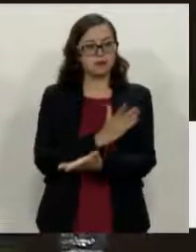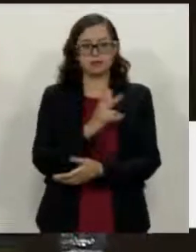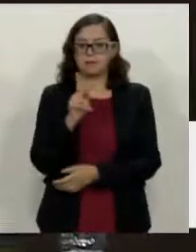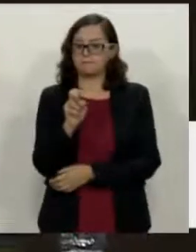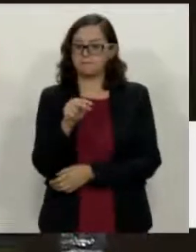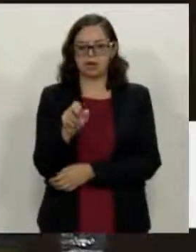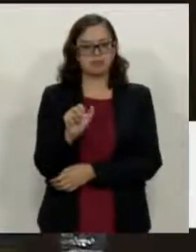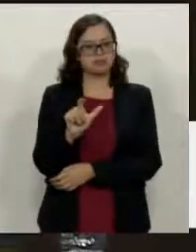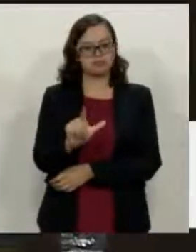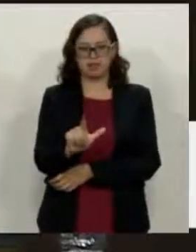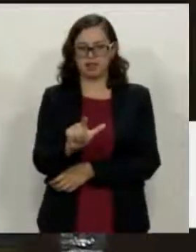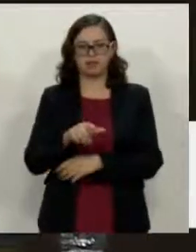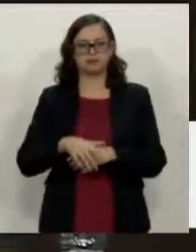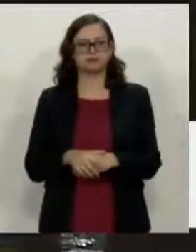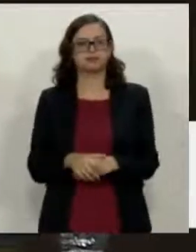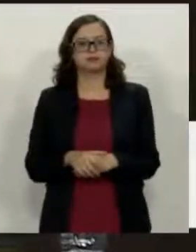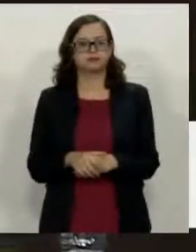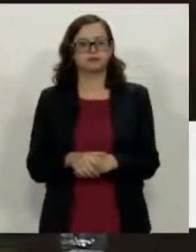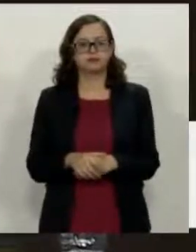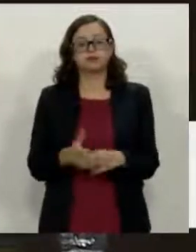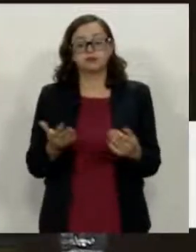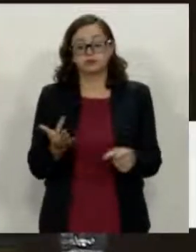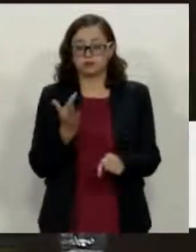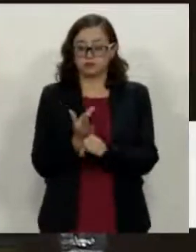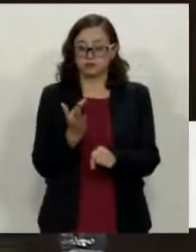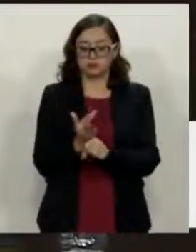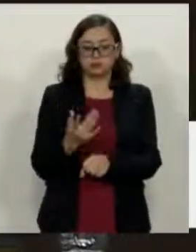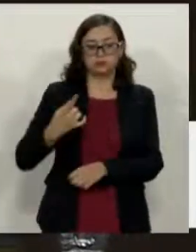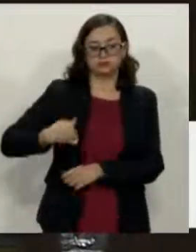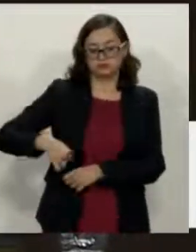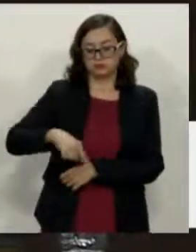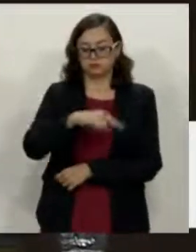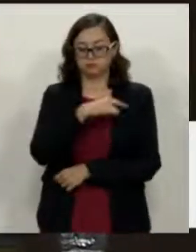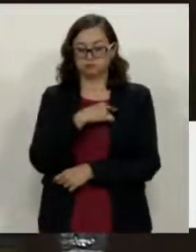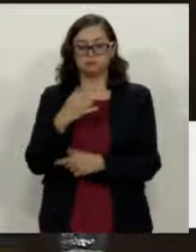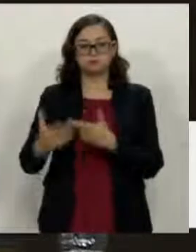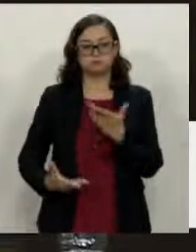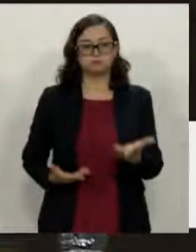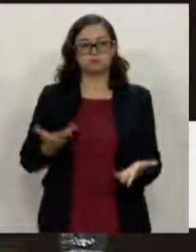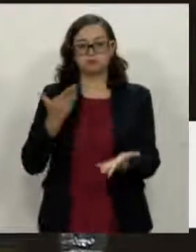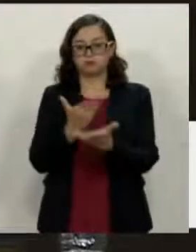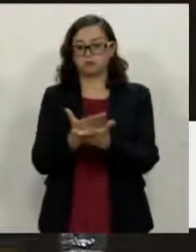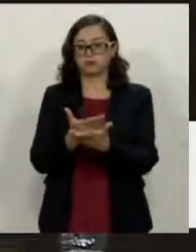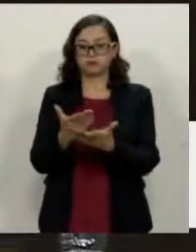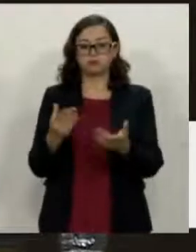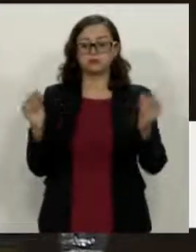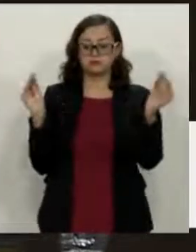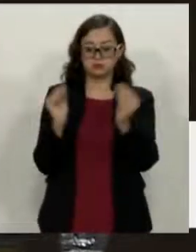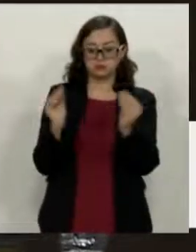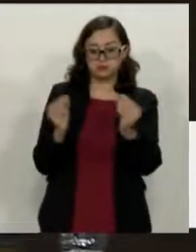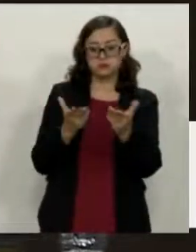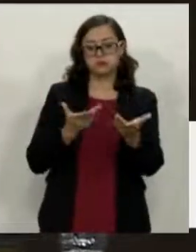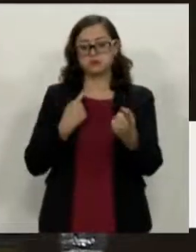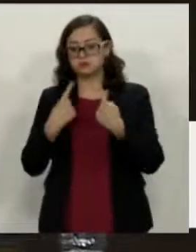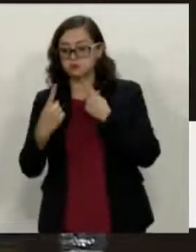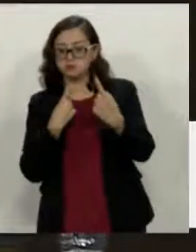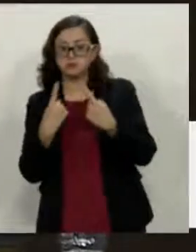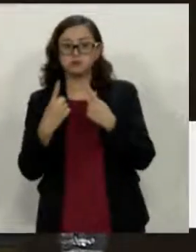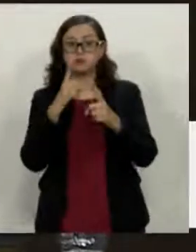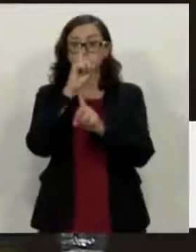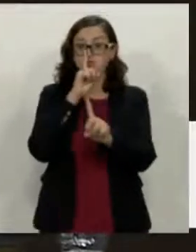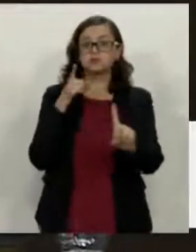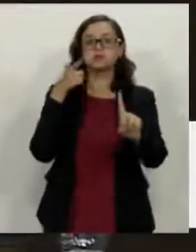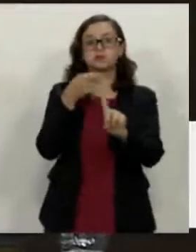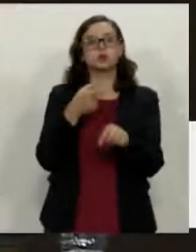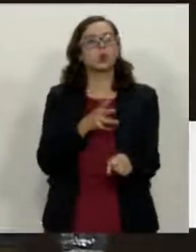penal. La reforma que estamos discutiendo tiene como uno de sus propósitos precisar cuáles serán los